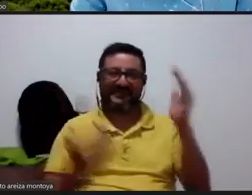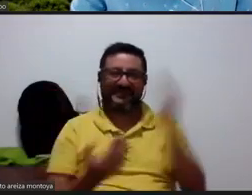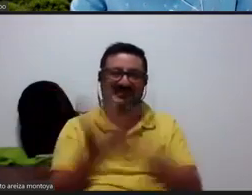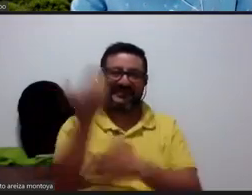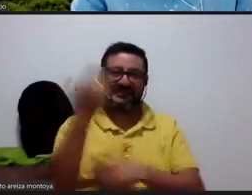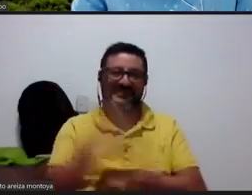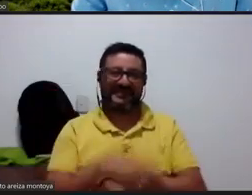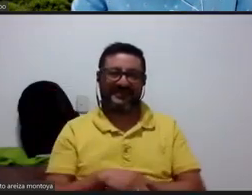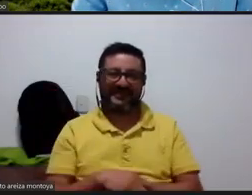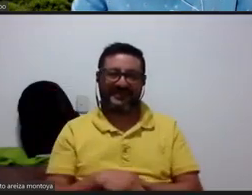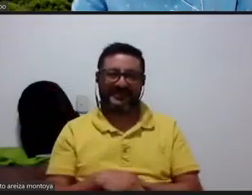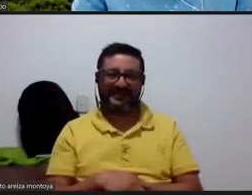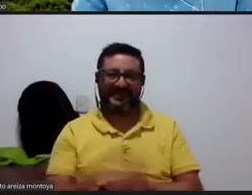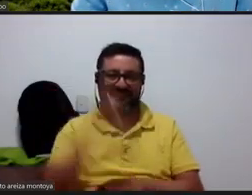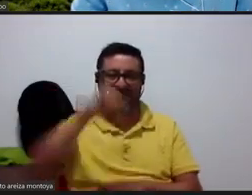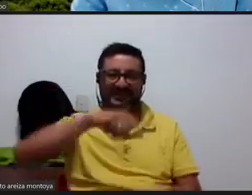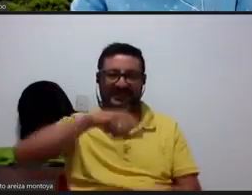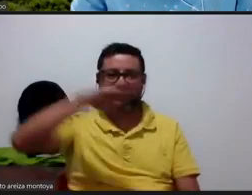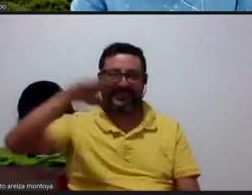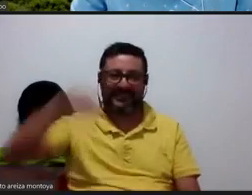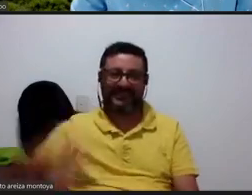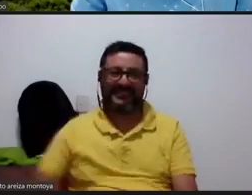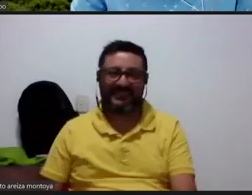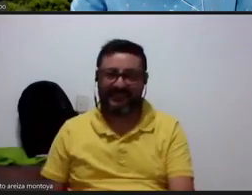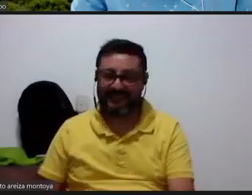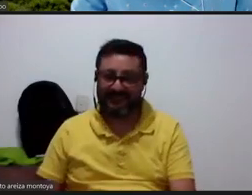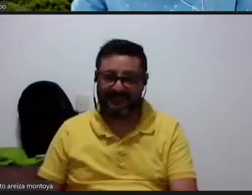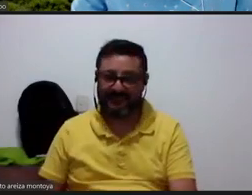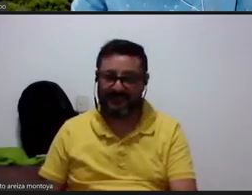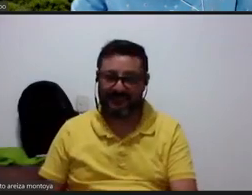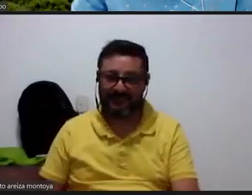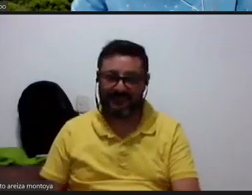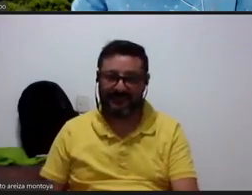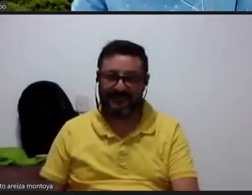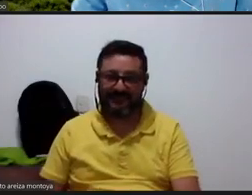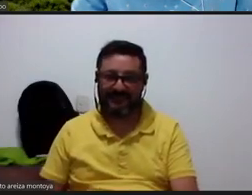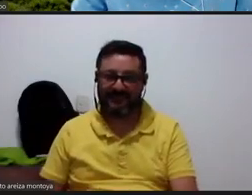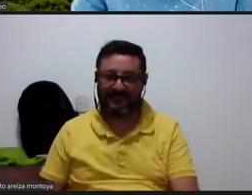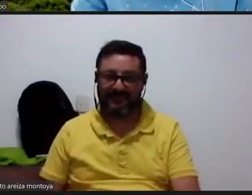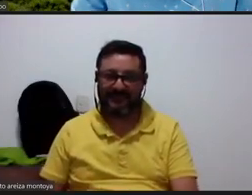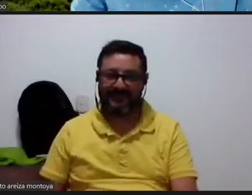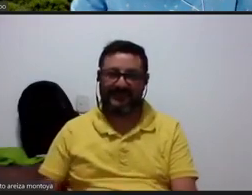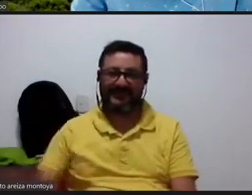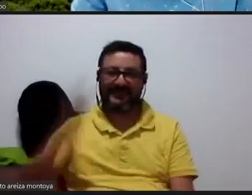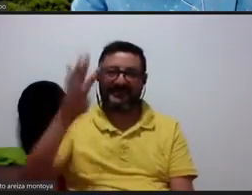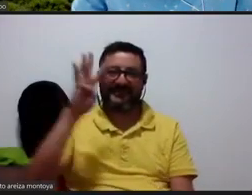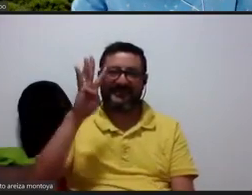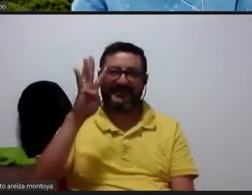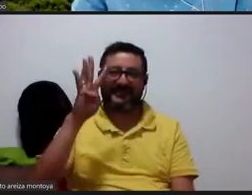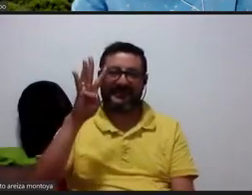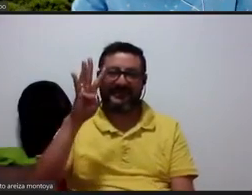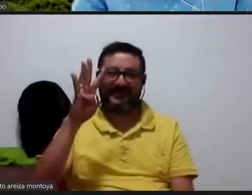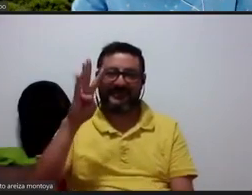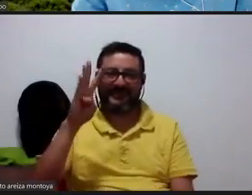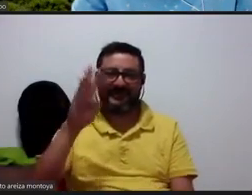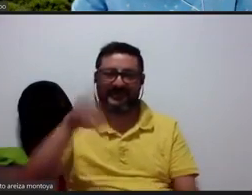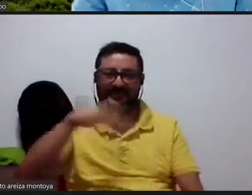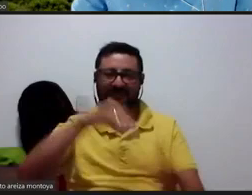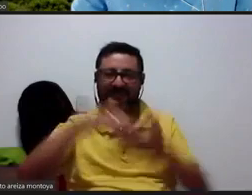acá en Antioquia, donde podamos tener las 4 disciplinas, pueda ser un centro de